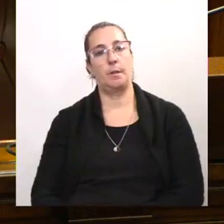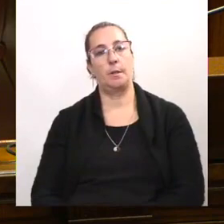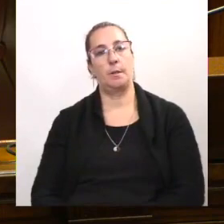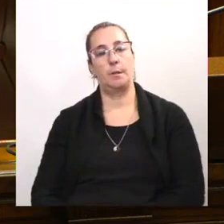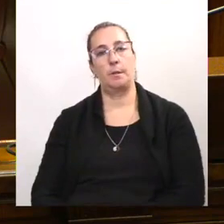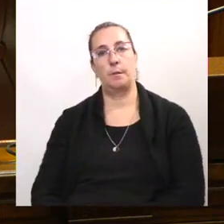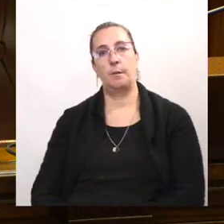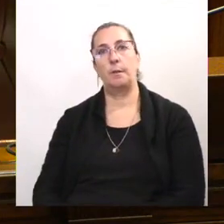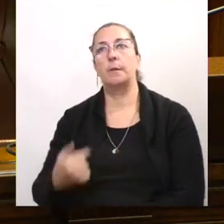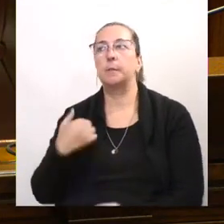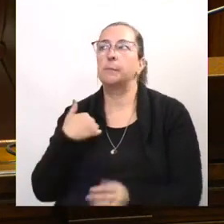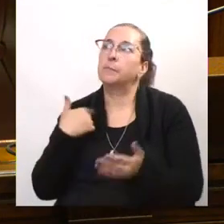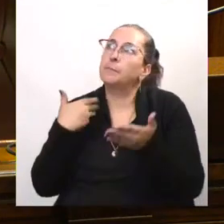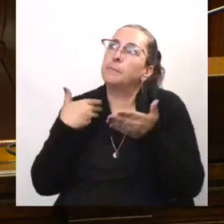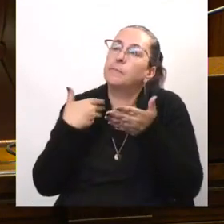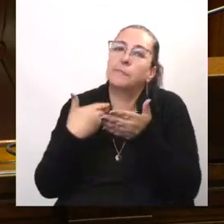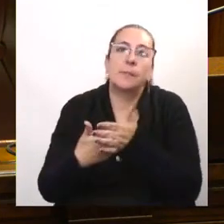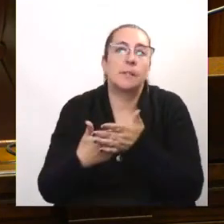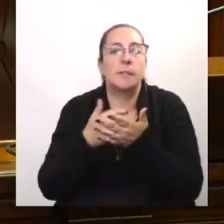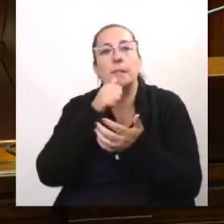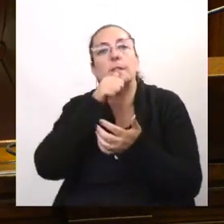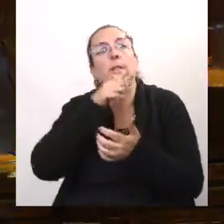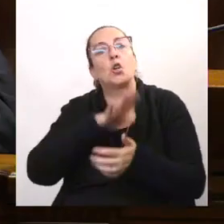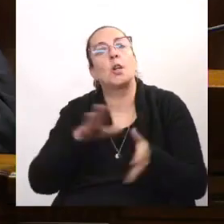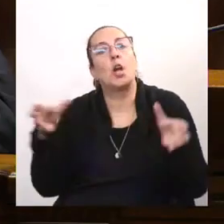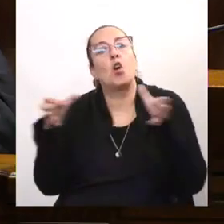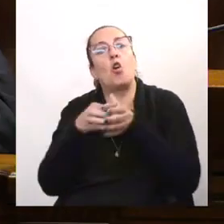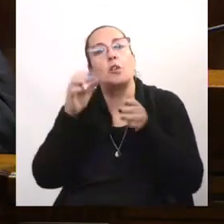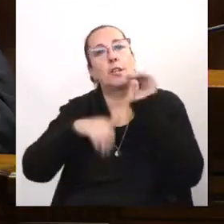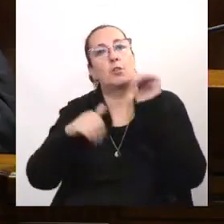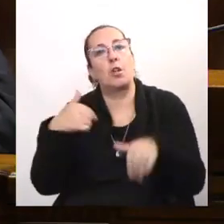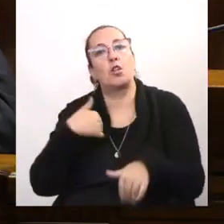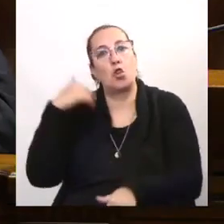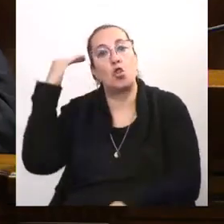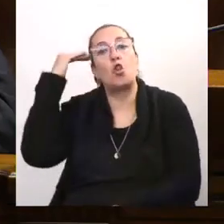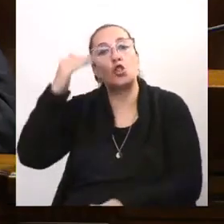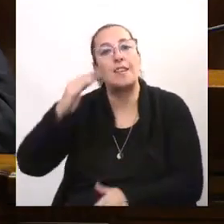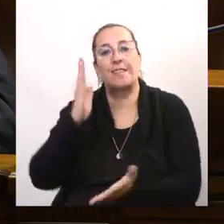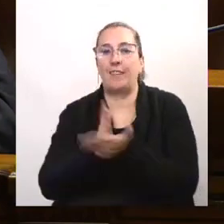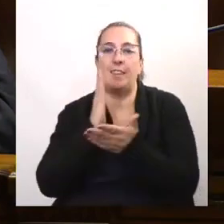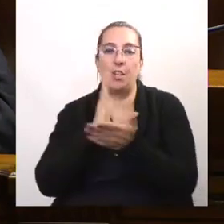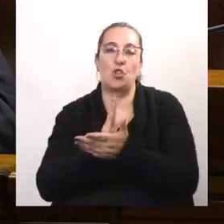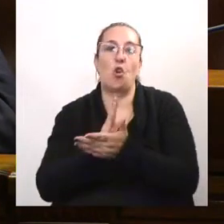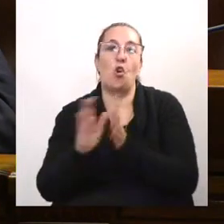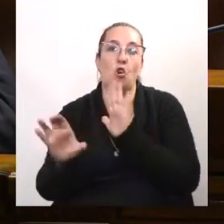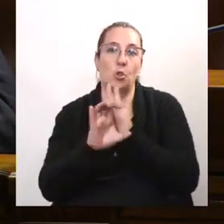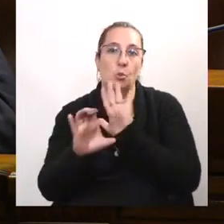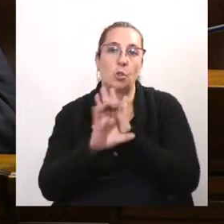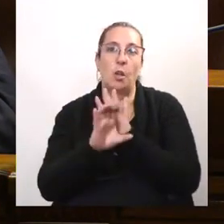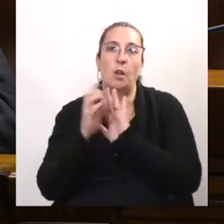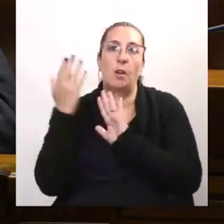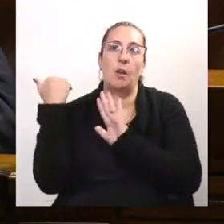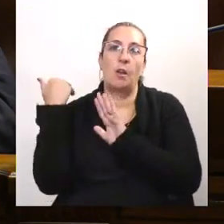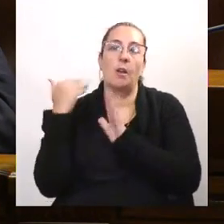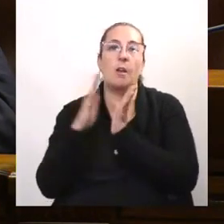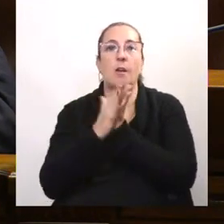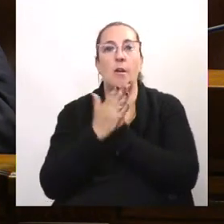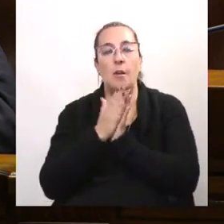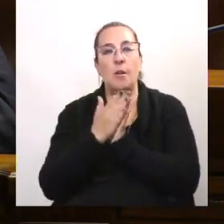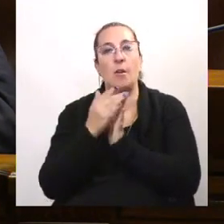En mi acercamiento, digamos, a la historia de la Corte Electoral como docente de Derecho Constitucional fue con aquel famoso libro de Gros